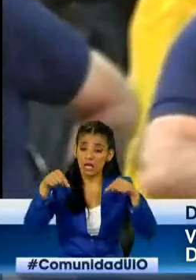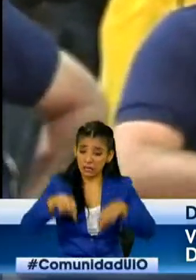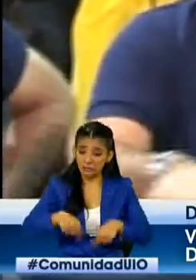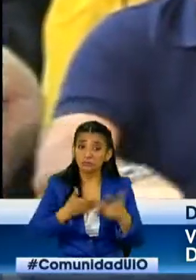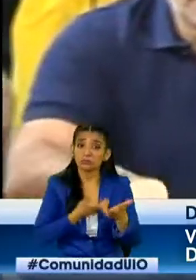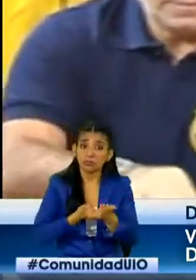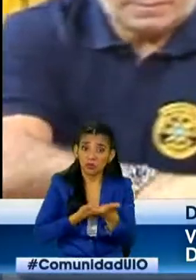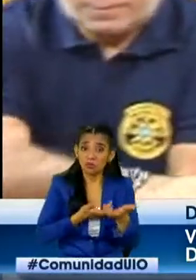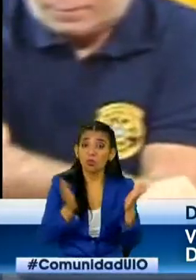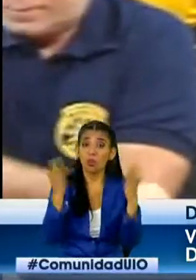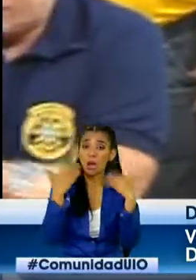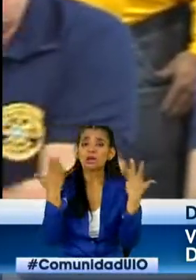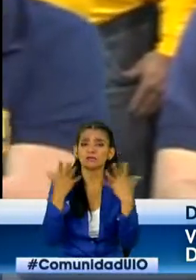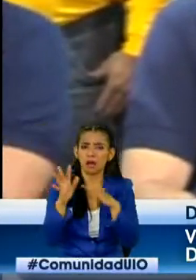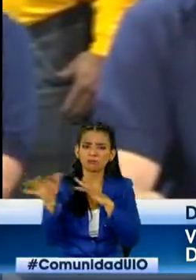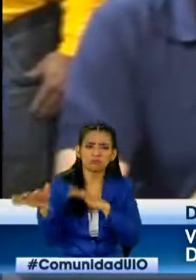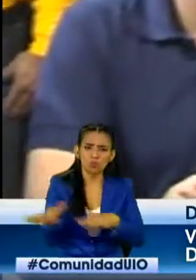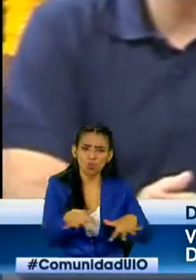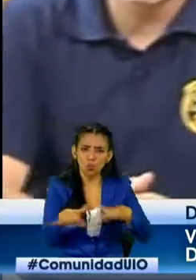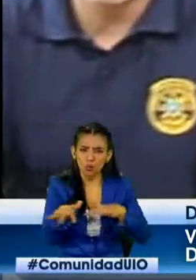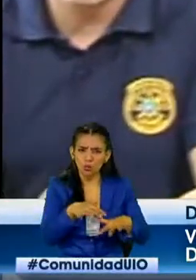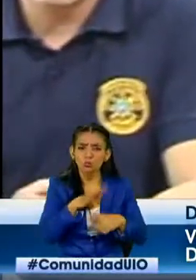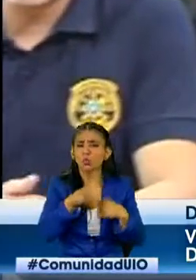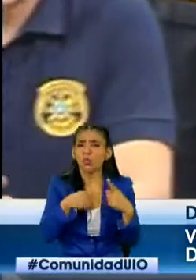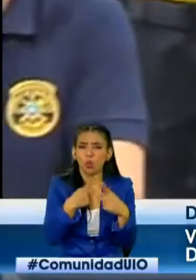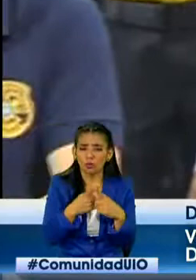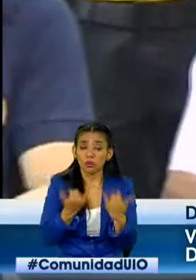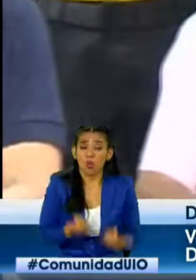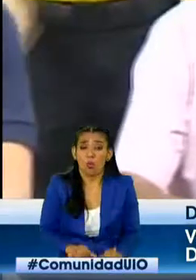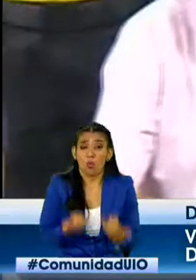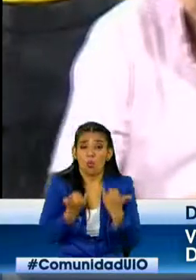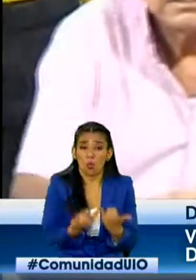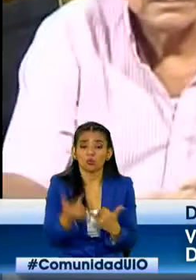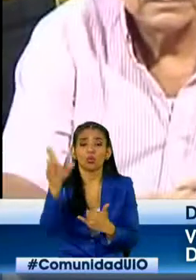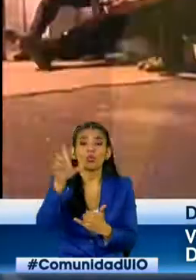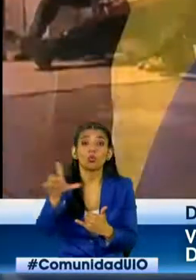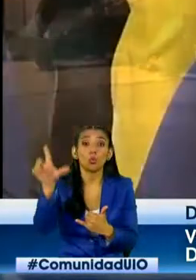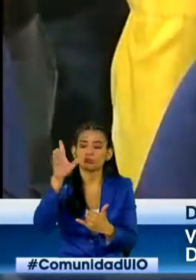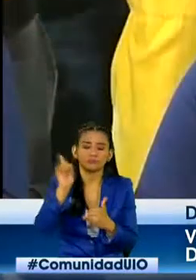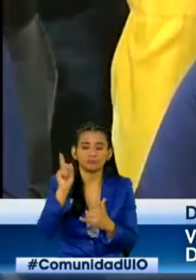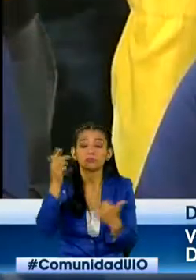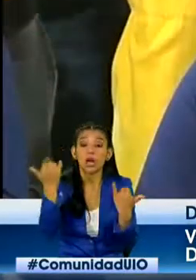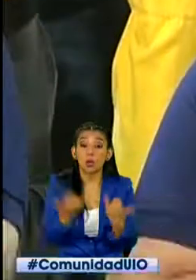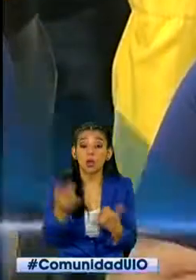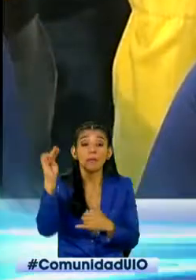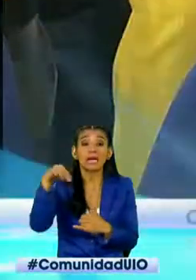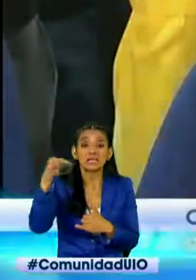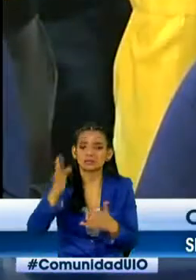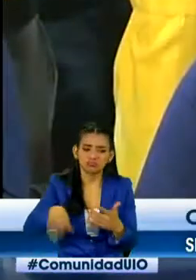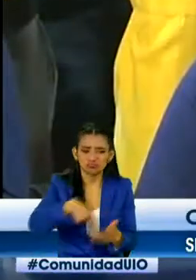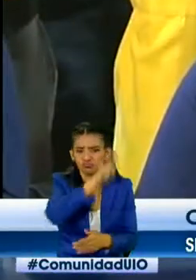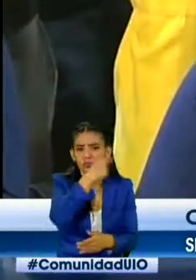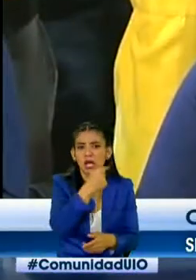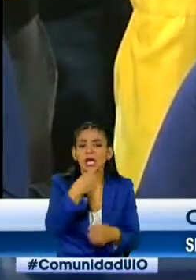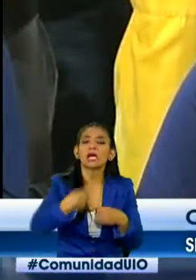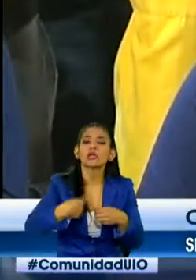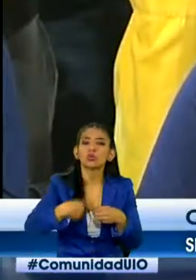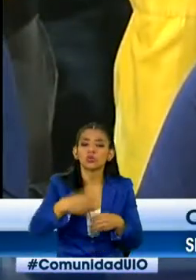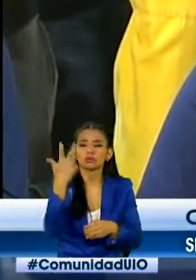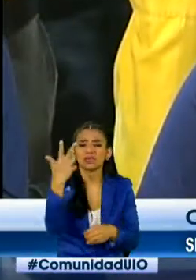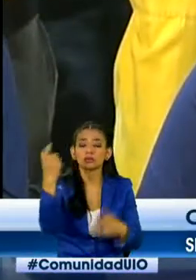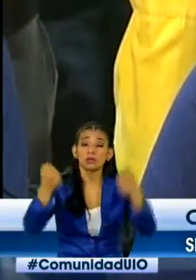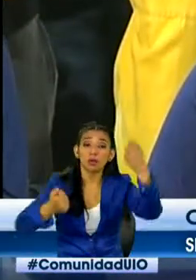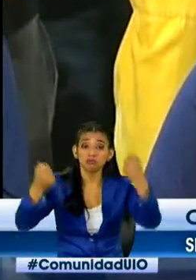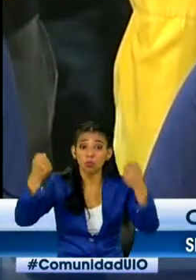institución y se ha coordinado que para el día de hoy van a partir para la ciudad de Quito 3 camiones